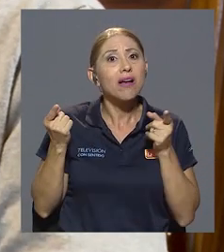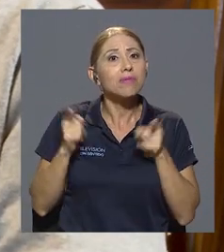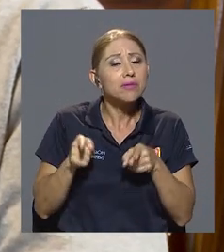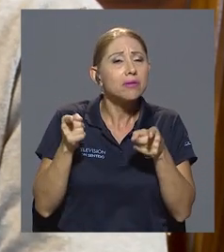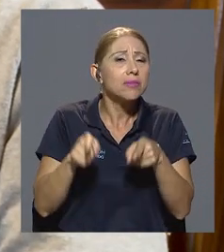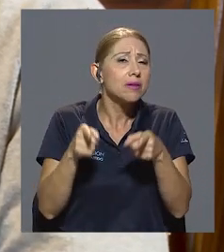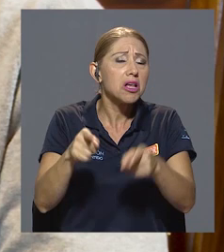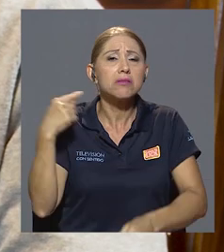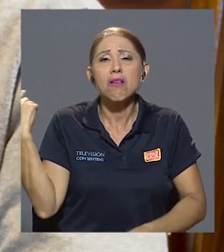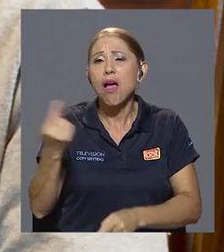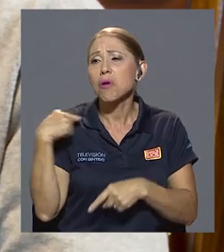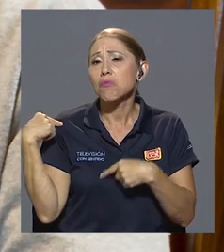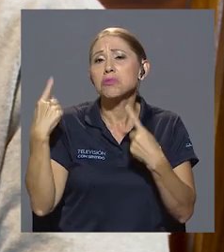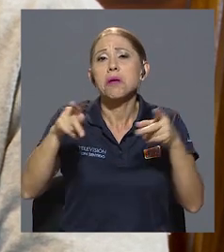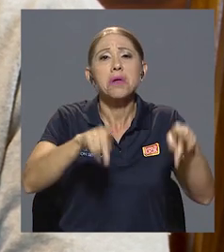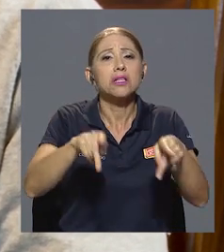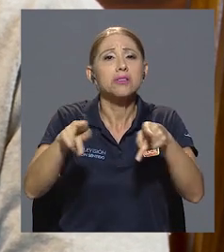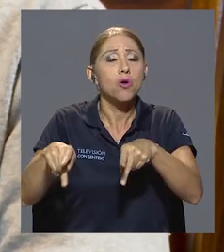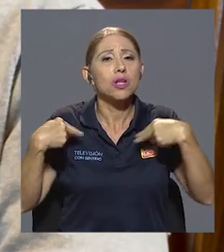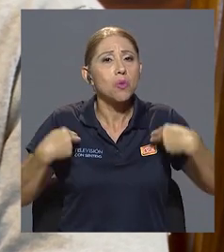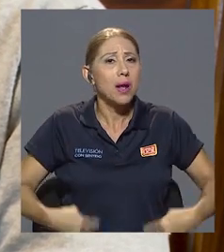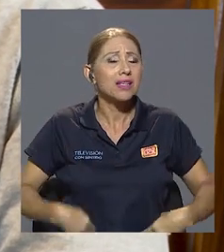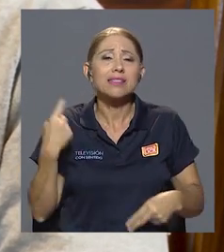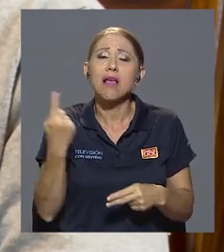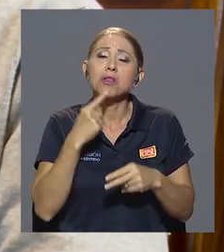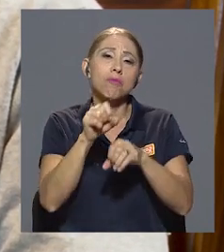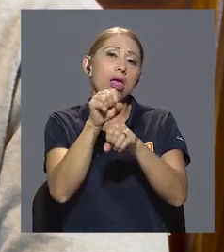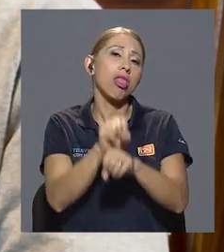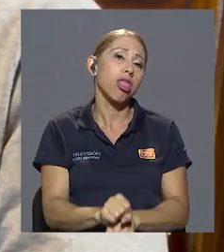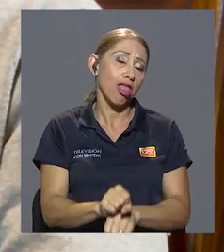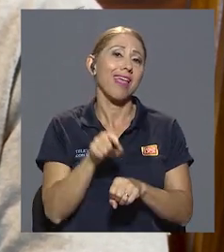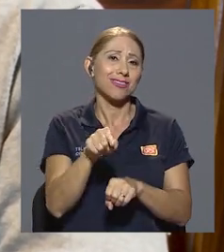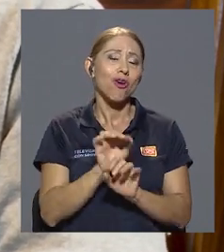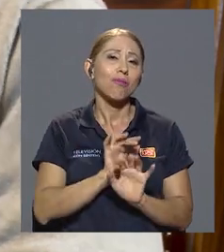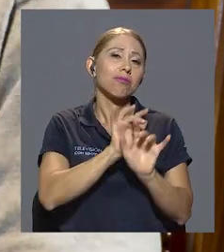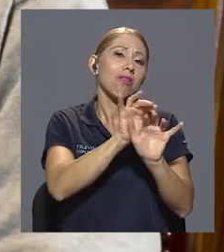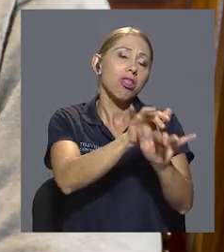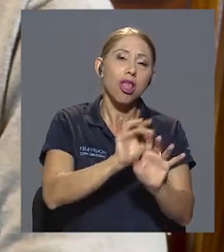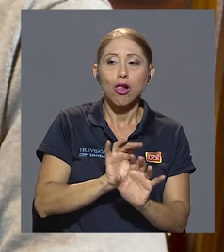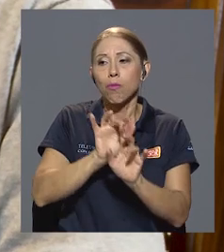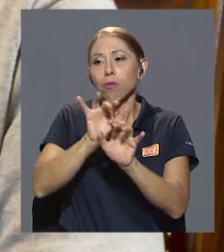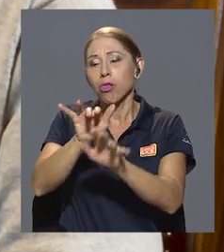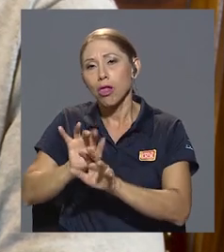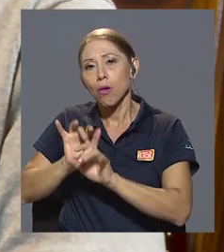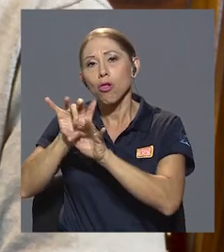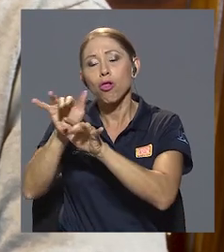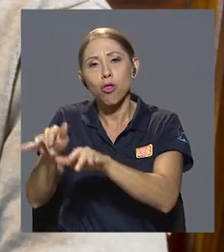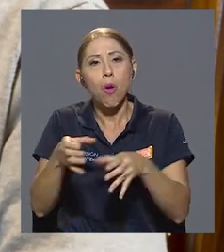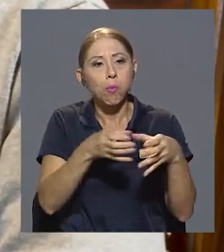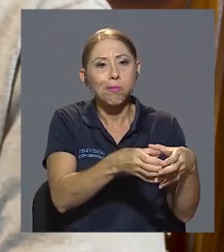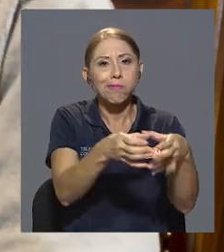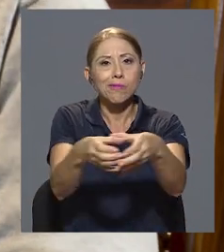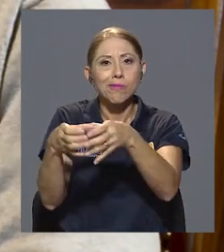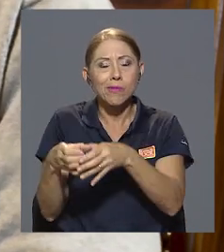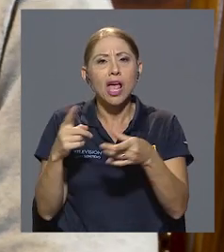constante de las personas y los seres humanos ha sido justamente la movilidad quizá lo que la pregunta que